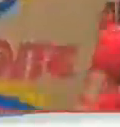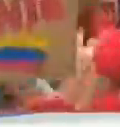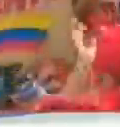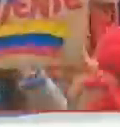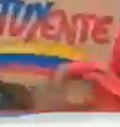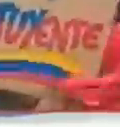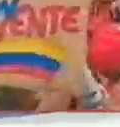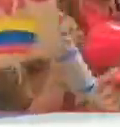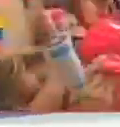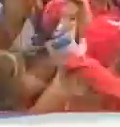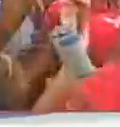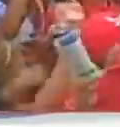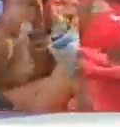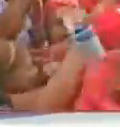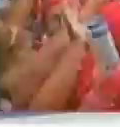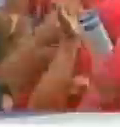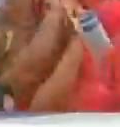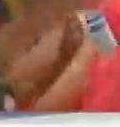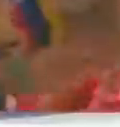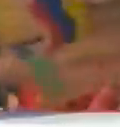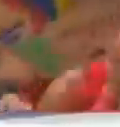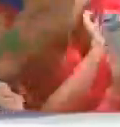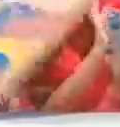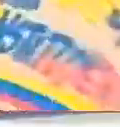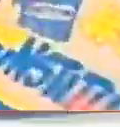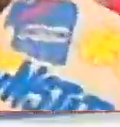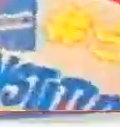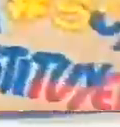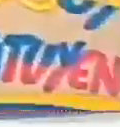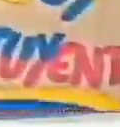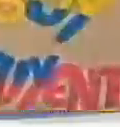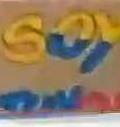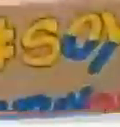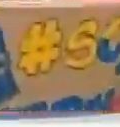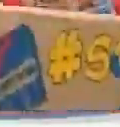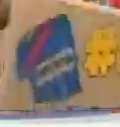presente y feliz con oír su palabra. Adelante, presidente.